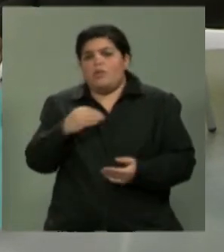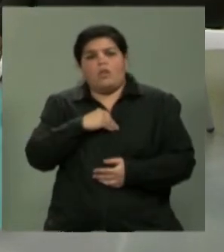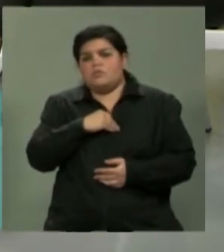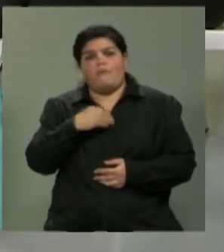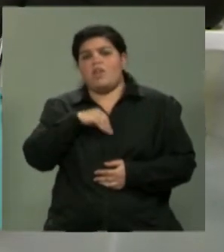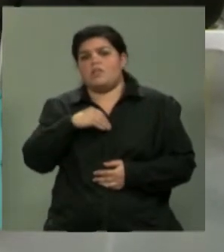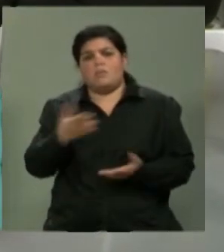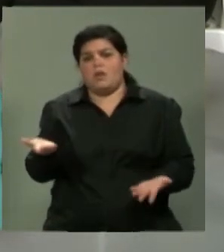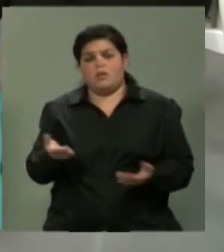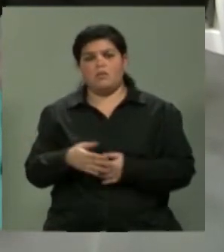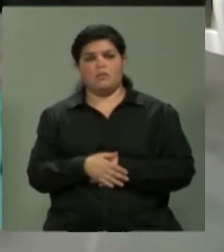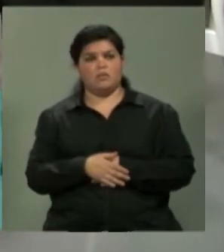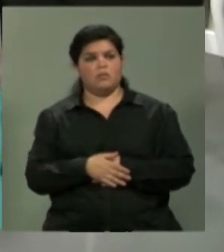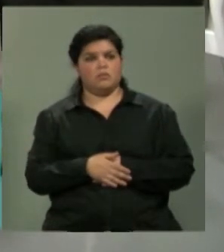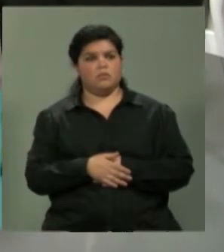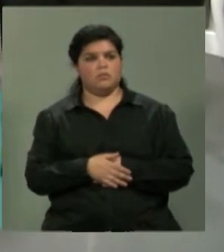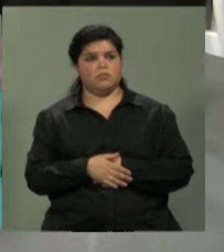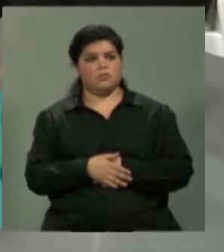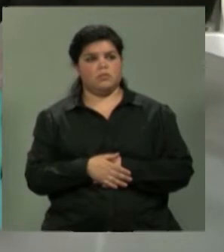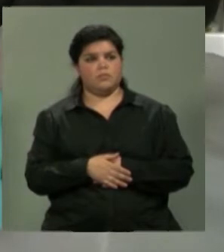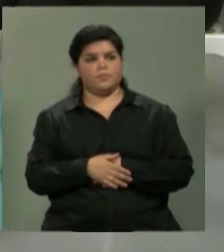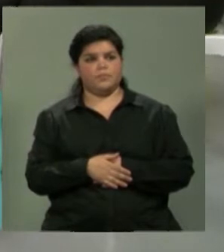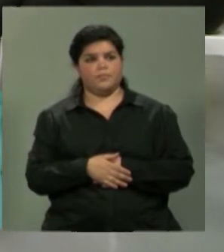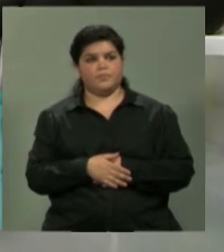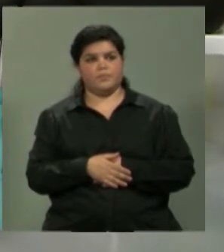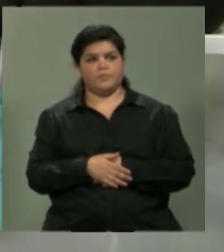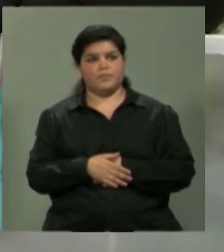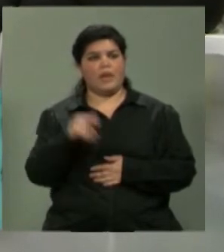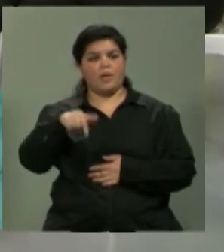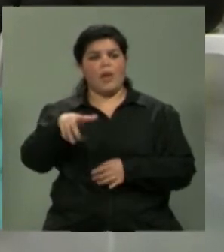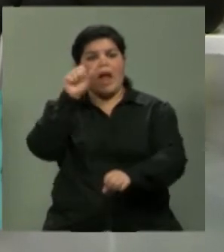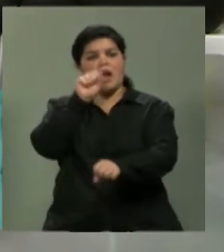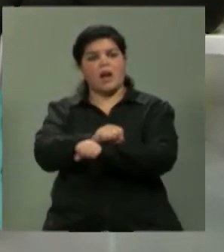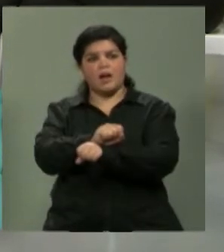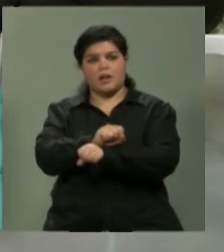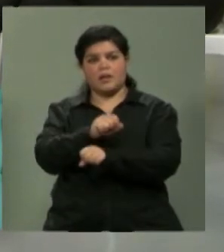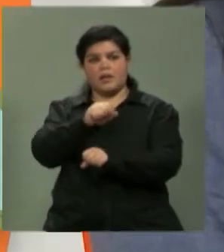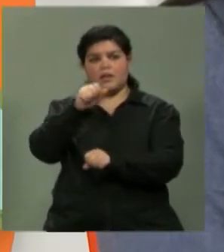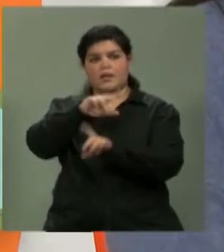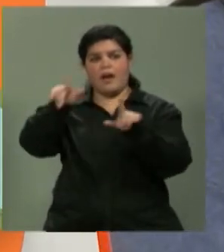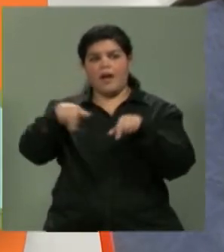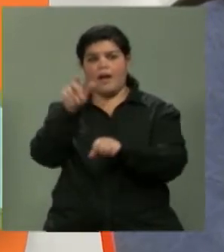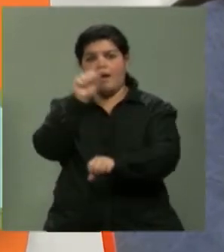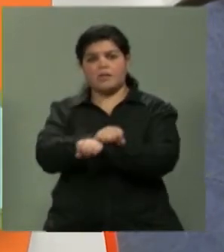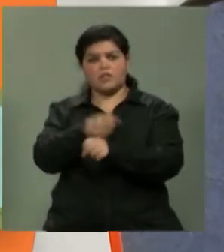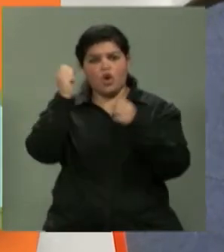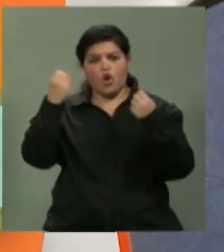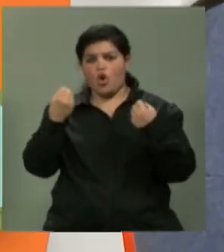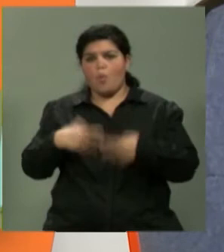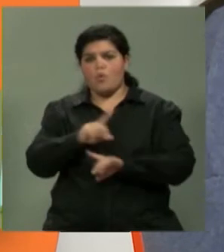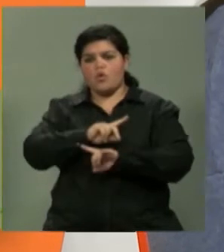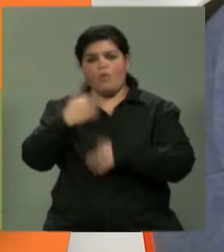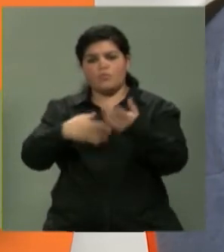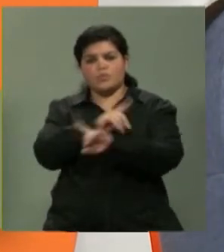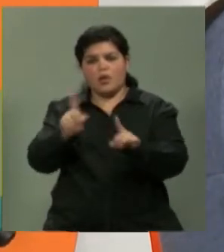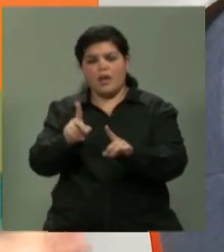nada, esa es la respuesta. Como no funciona una cárcel común, ¿sí? Que entonces no funcione nada. Esa sería la respuesta, o sea,